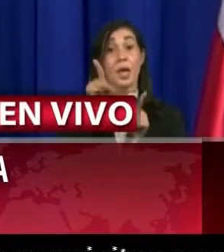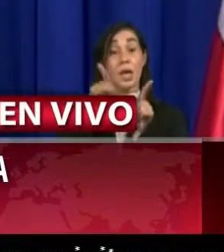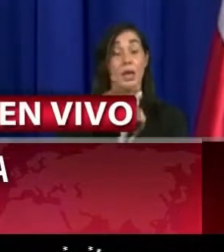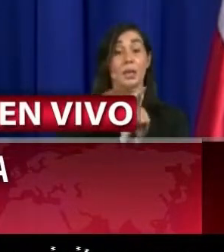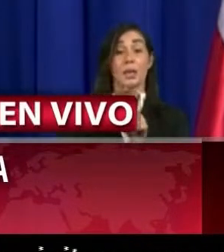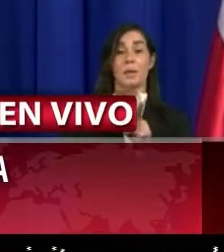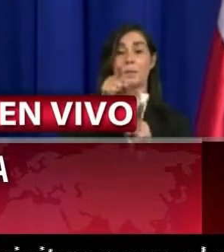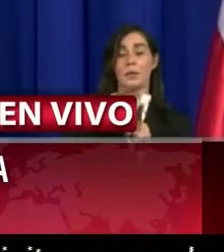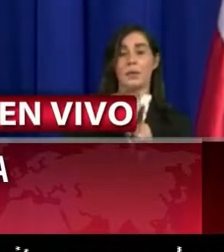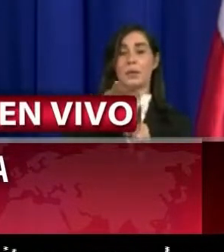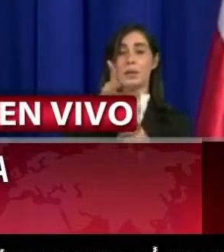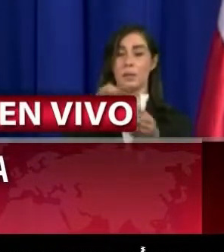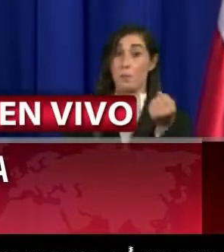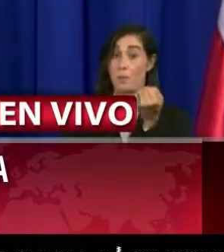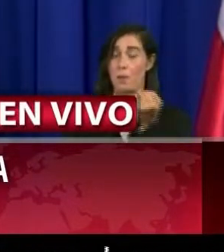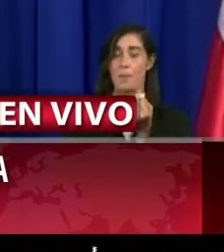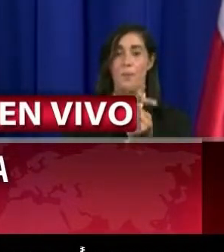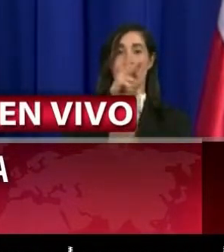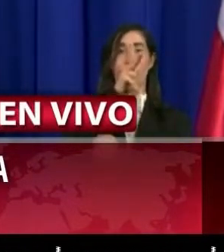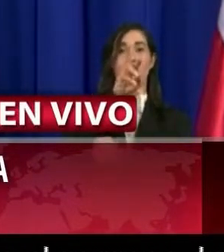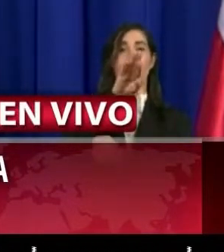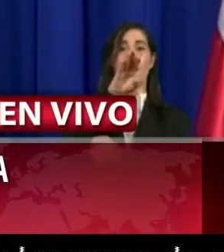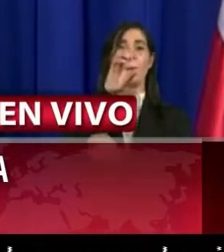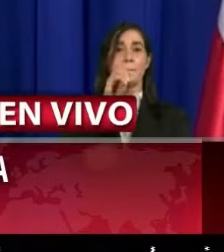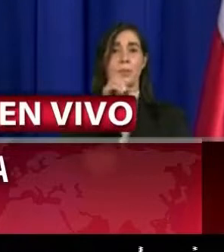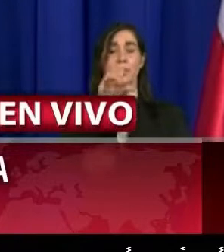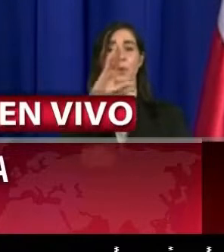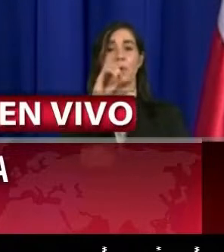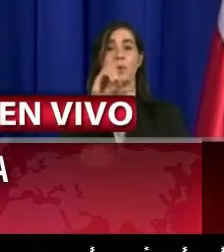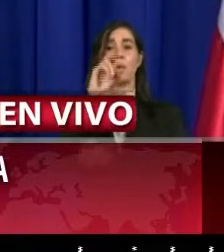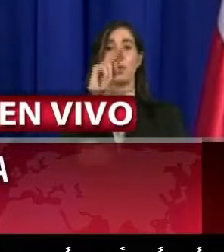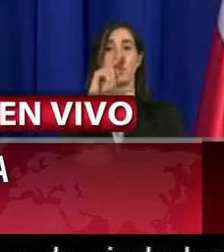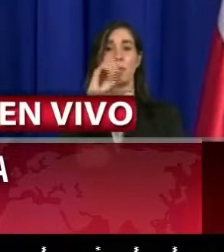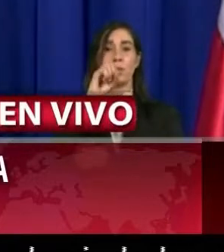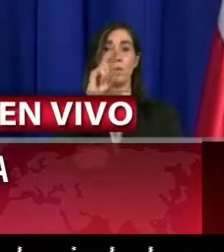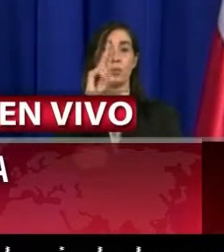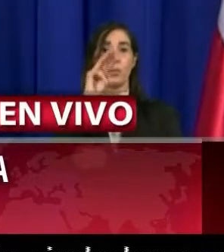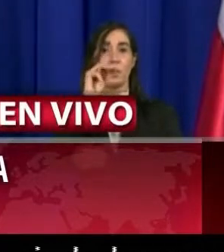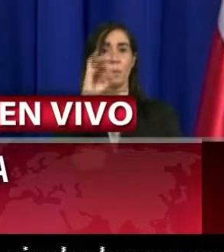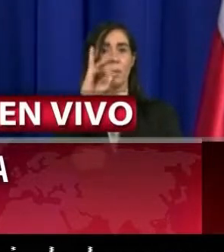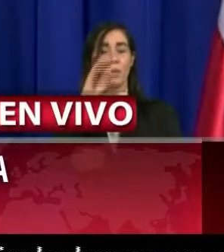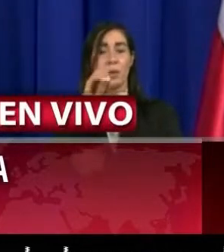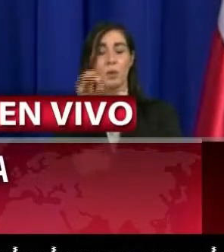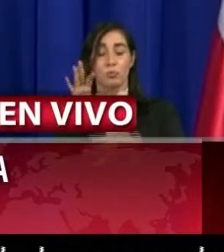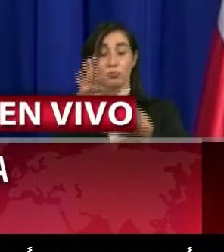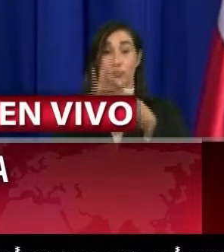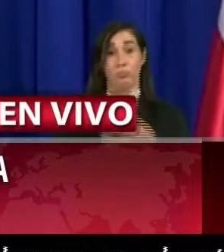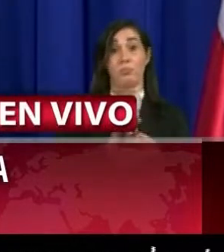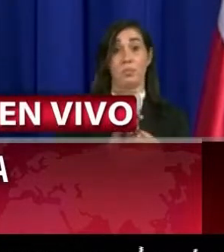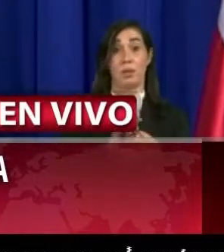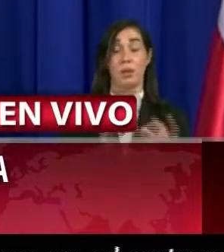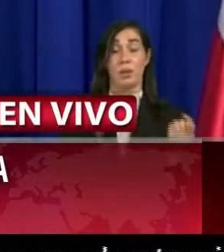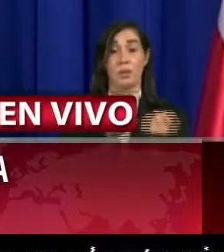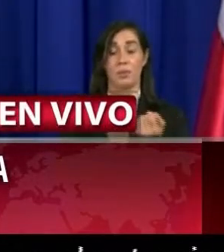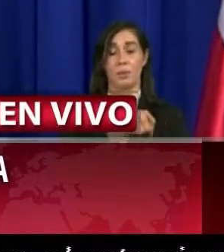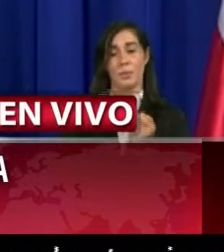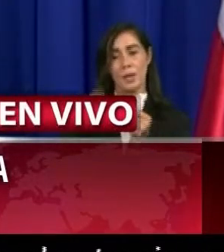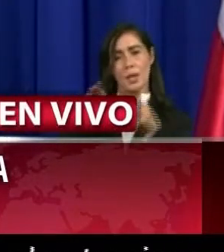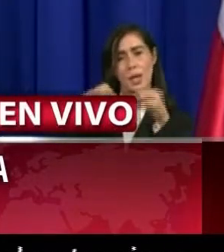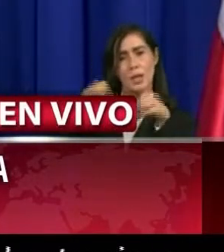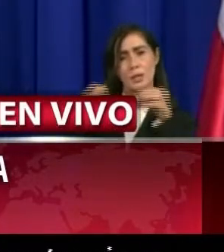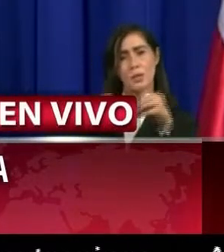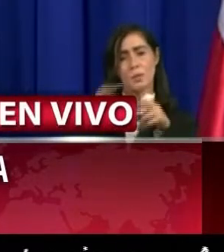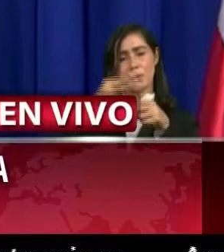con ProConsumidor como un aliado estratégico. Esos comercios de la RAS también